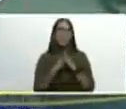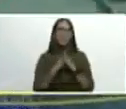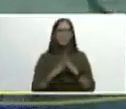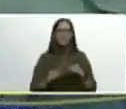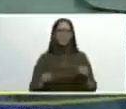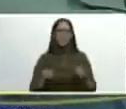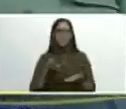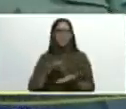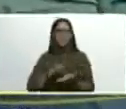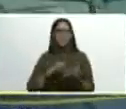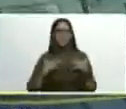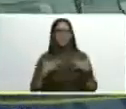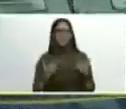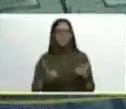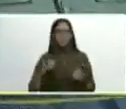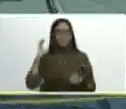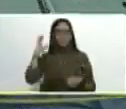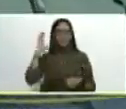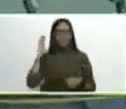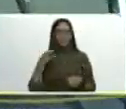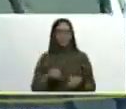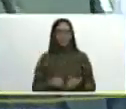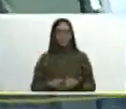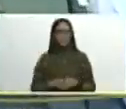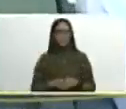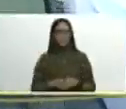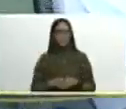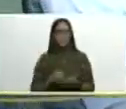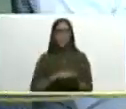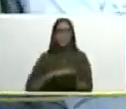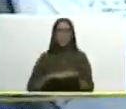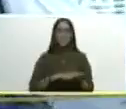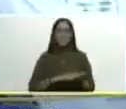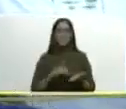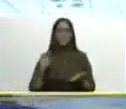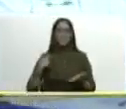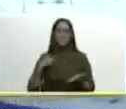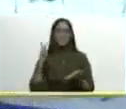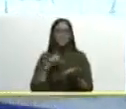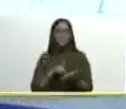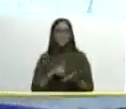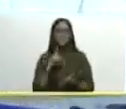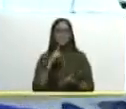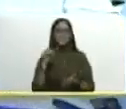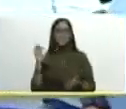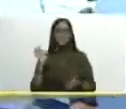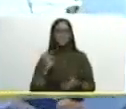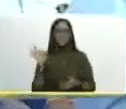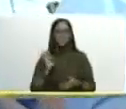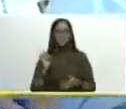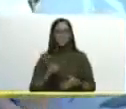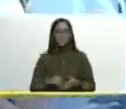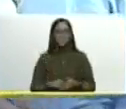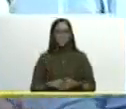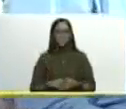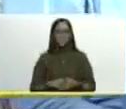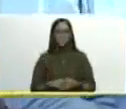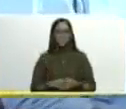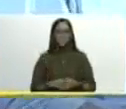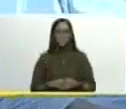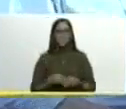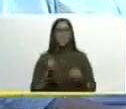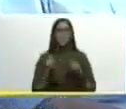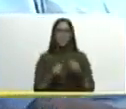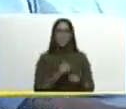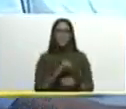los centros de salud del país. La recuperación tiene que llegar al 100%, así como en la